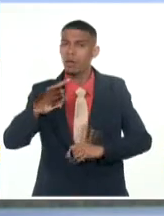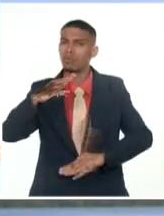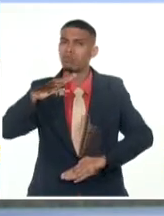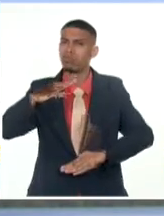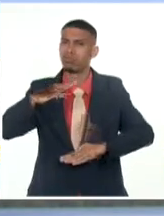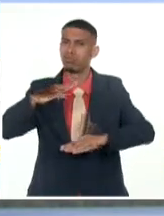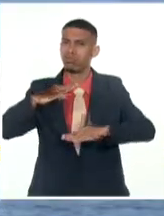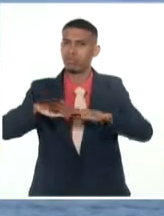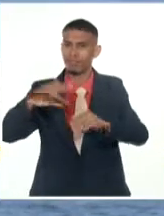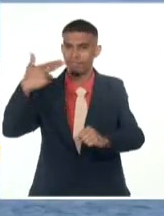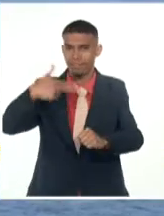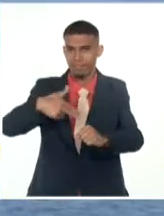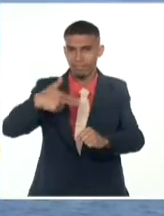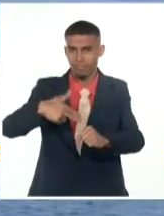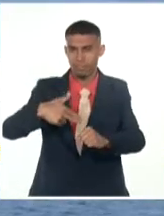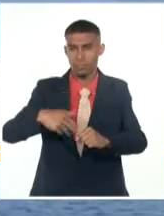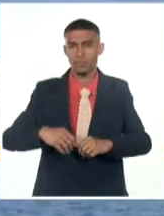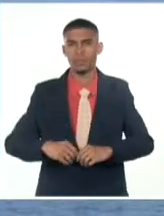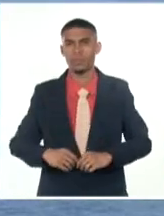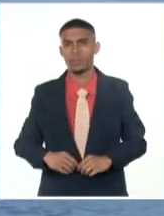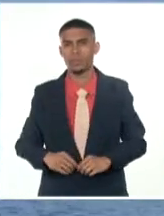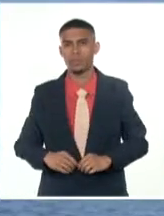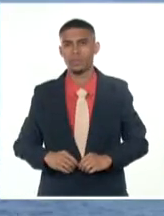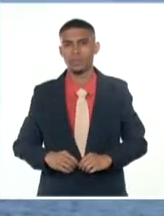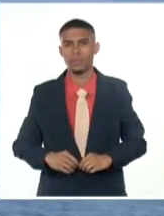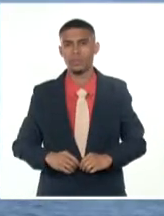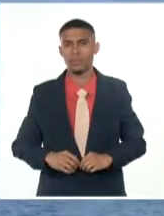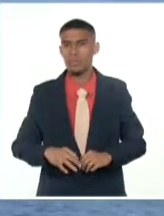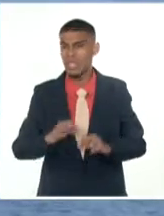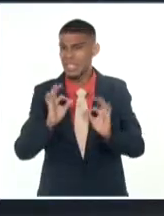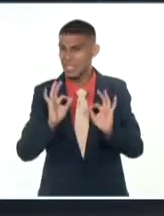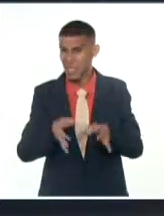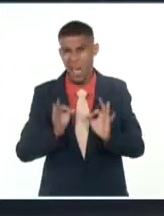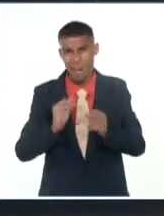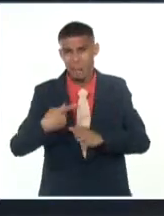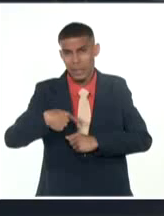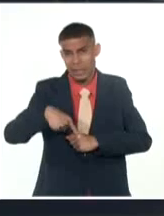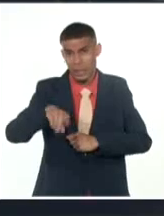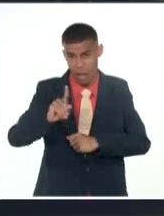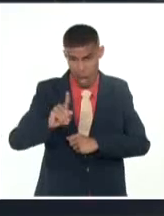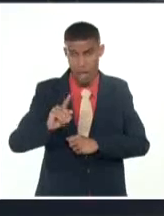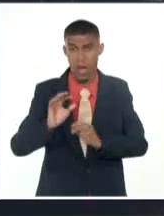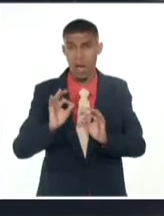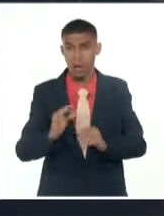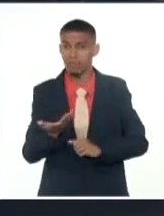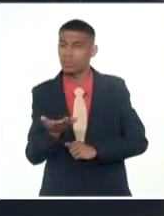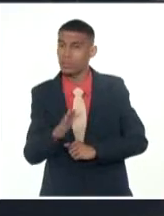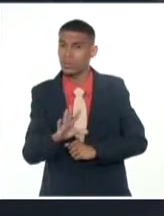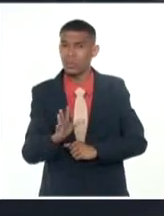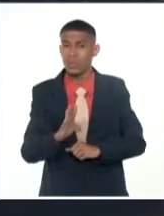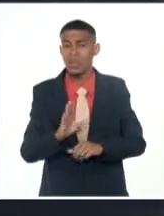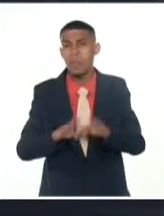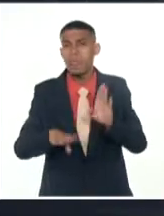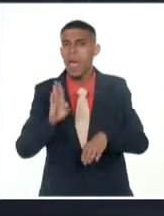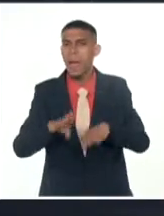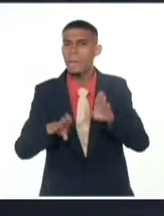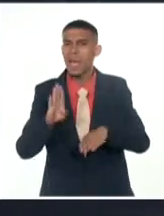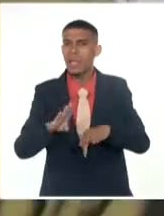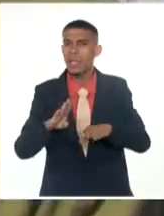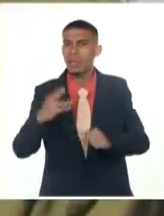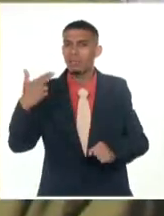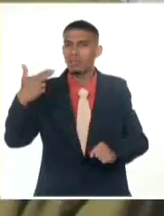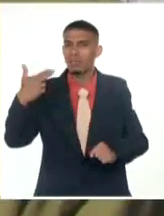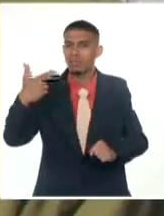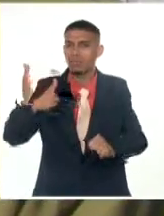a la 1 de la mañana. Casi siempre el horario de salida de la embarcación está en dependencia del llenado de las